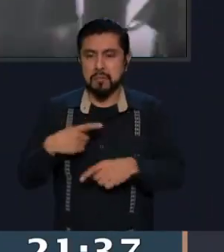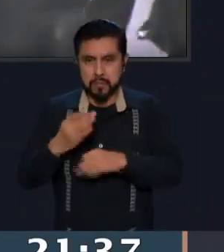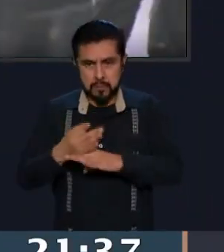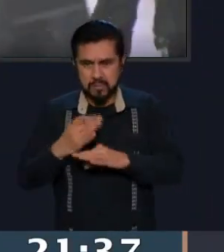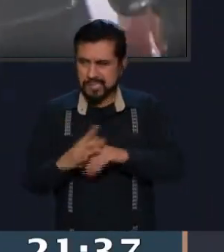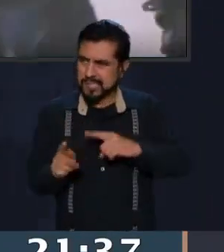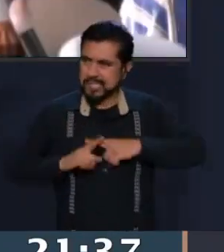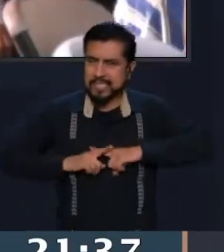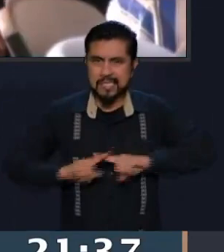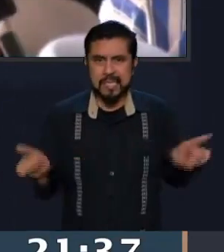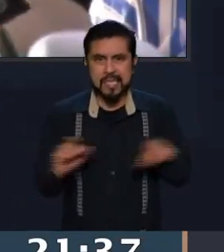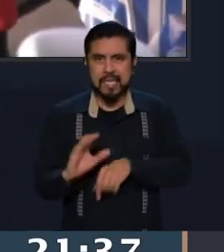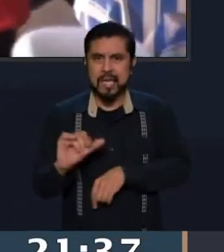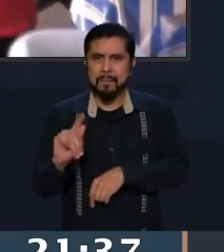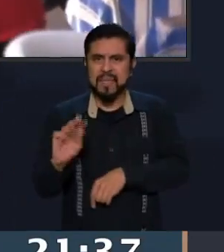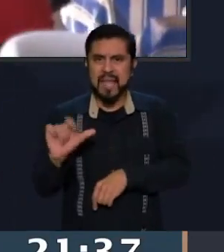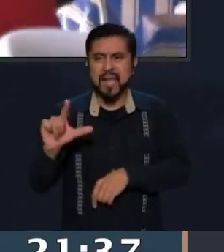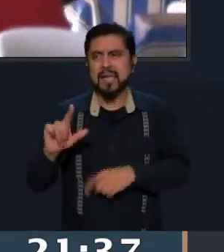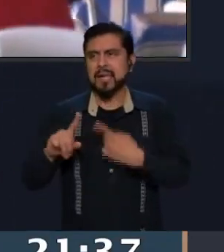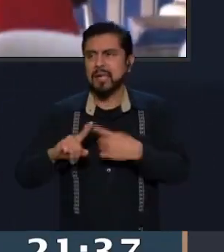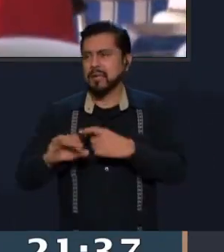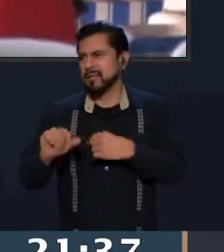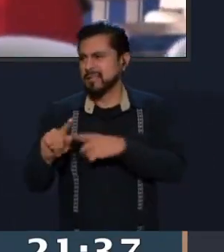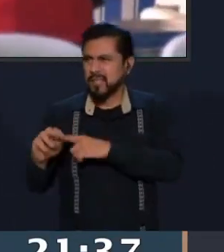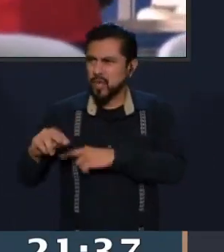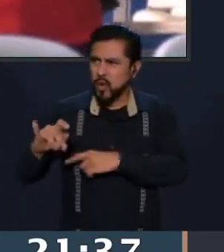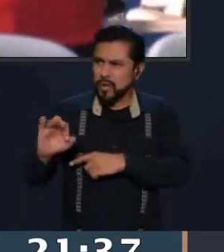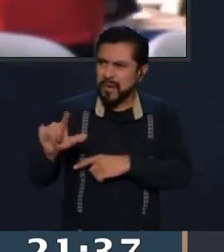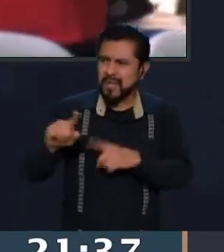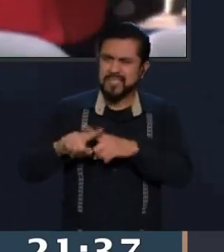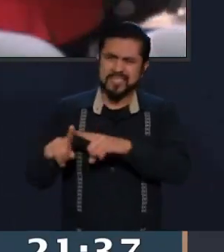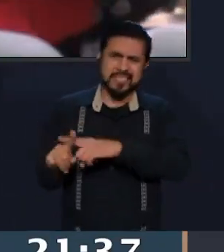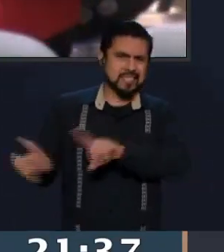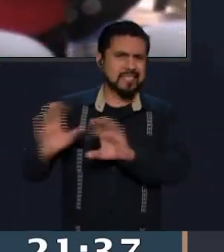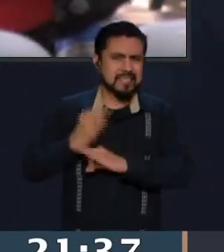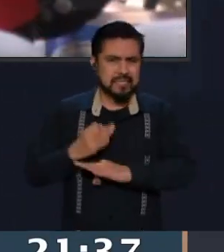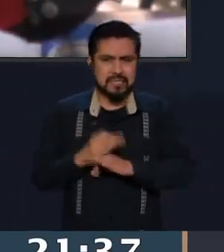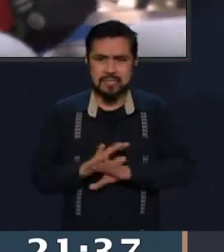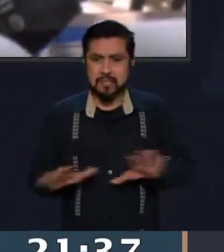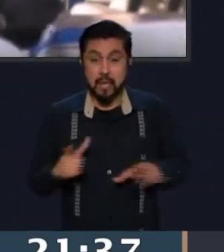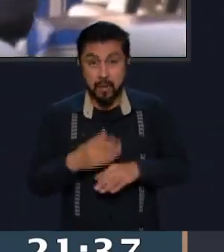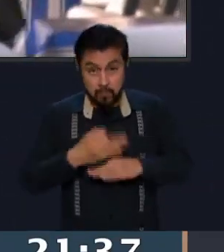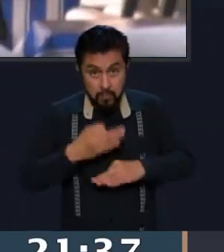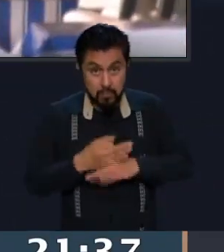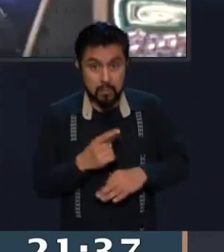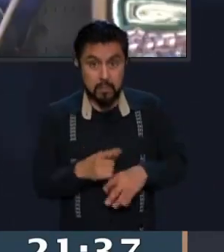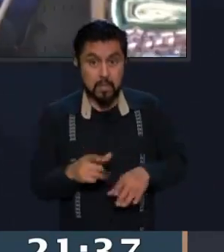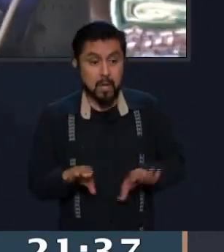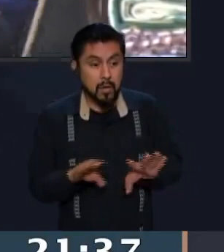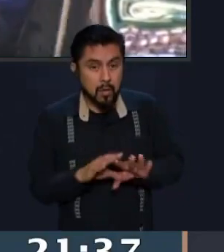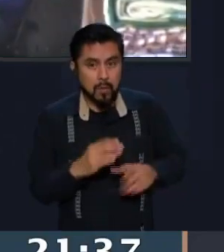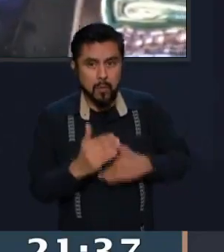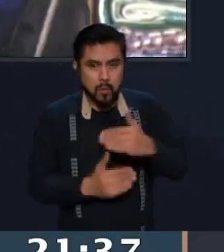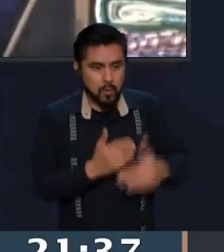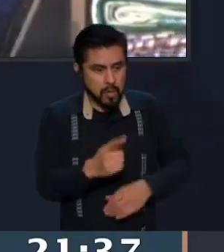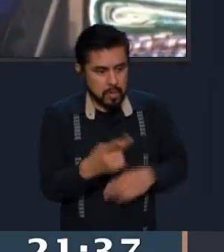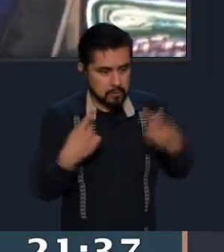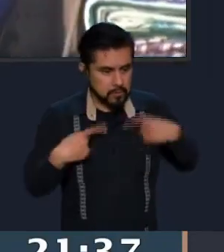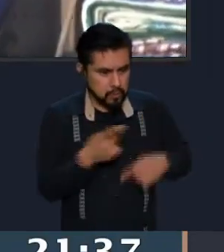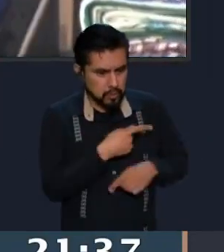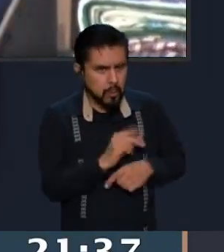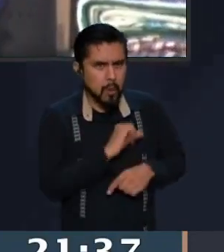el esquema capitalista o el neoliberalismo más feroz, pero incluso en esa sobrevivencia, la capacidad de la movilidad social